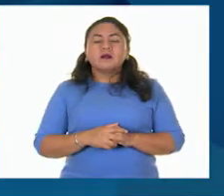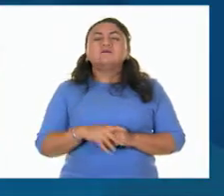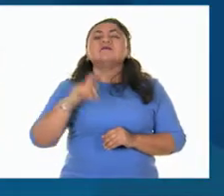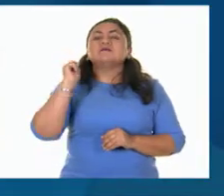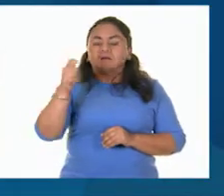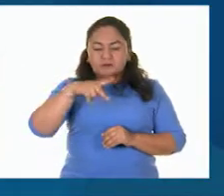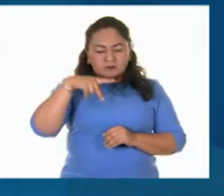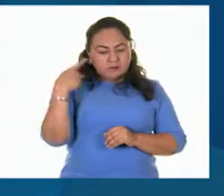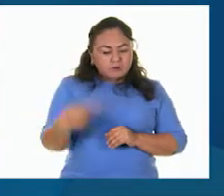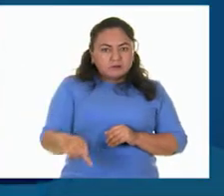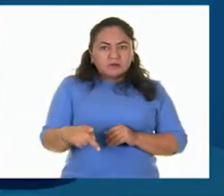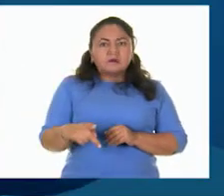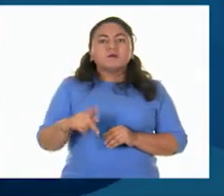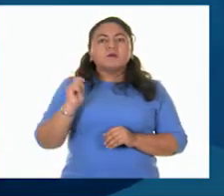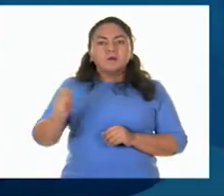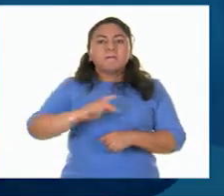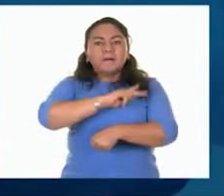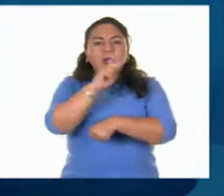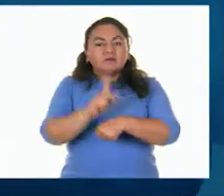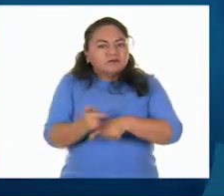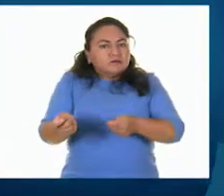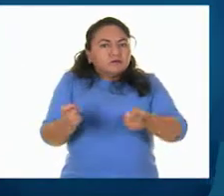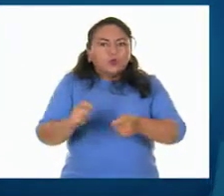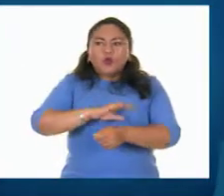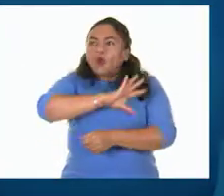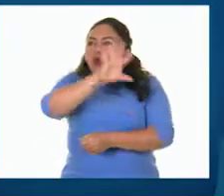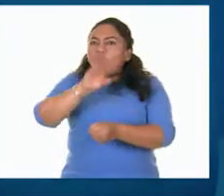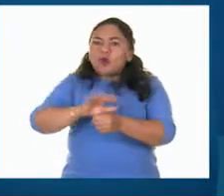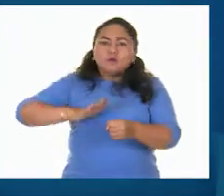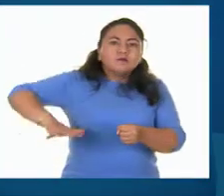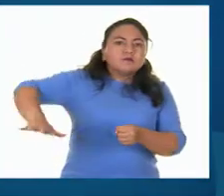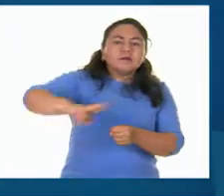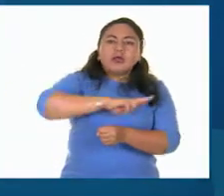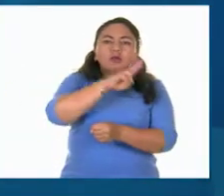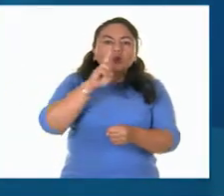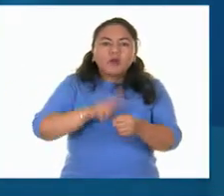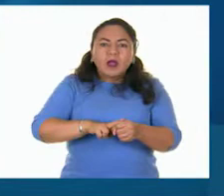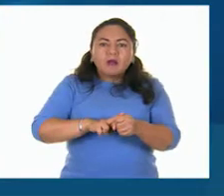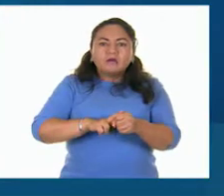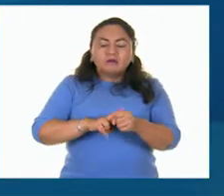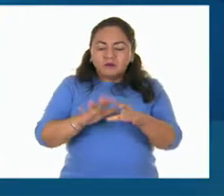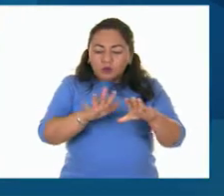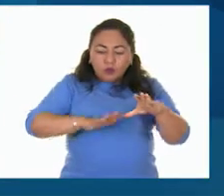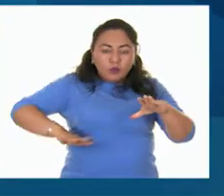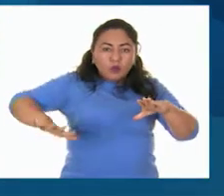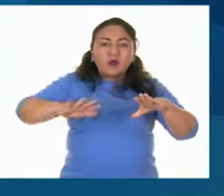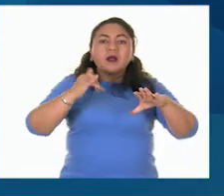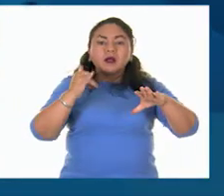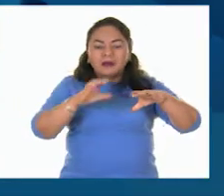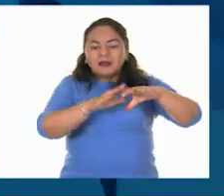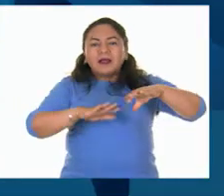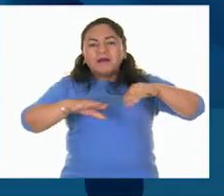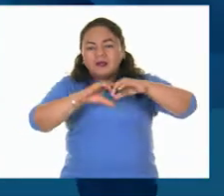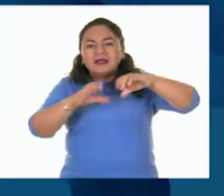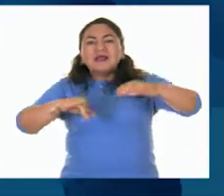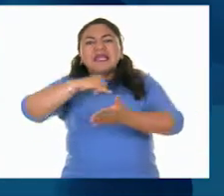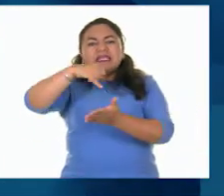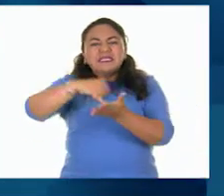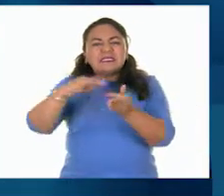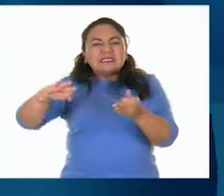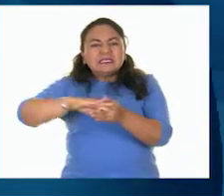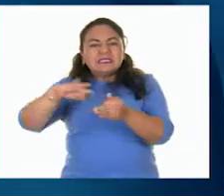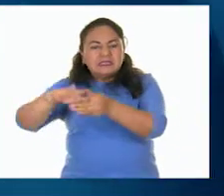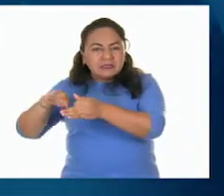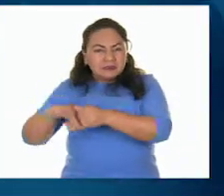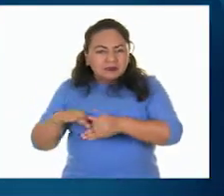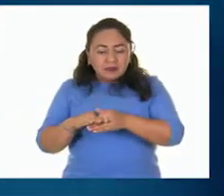corresponde a la nación el dominio directo de los recursos naturales de la plataforma continental y los zócalos submarinos de las islas, de